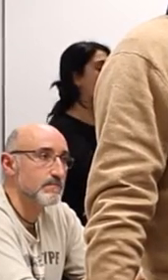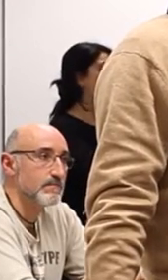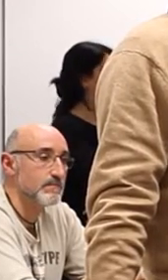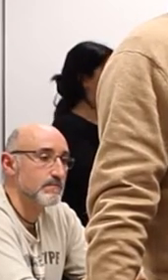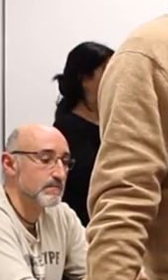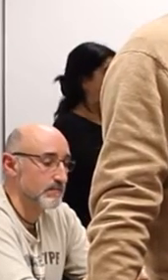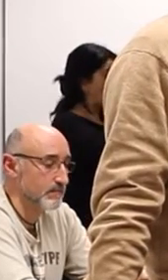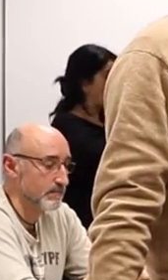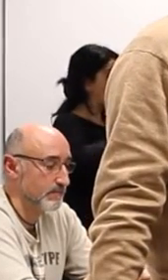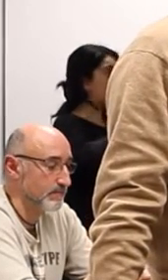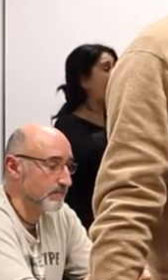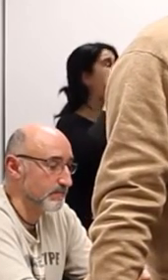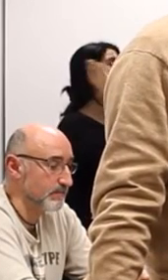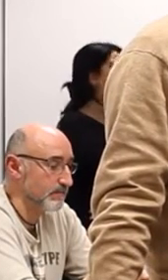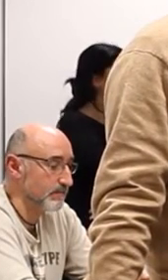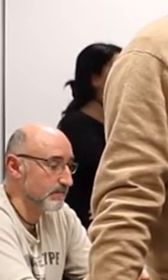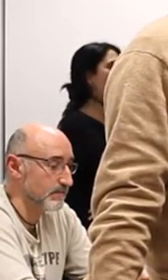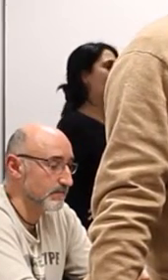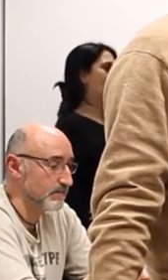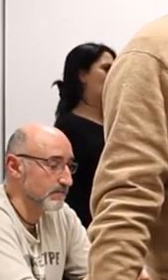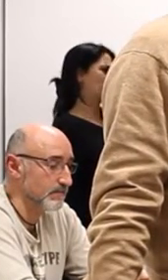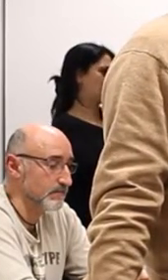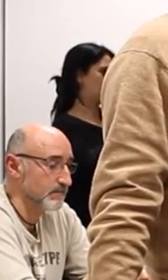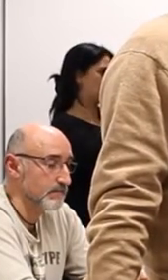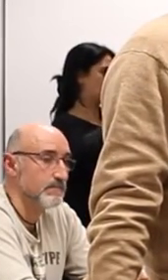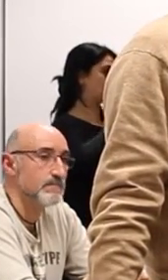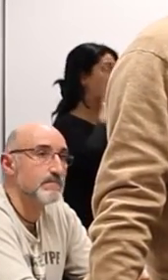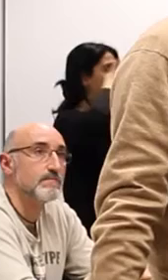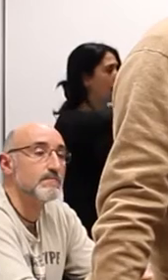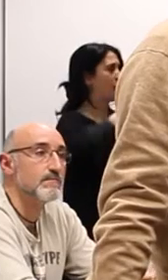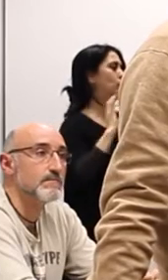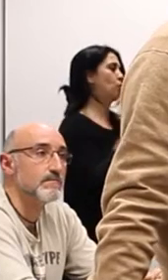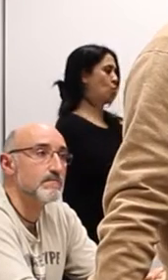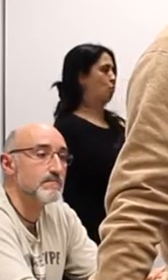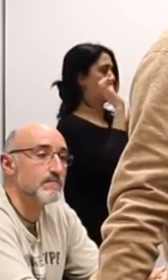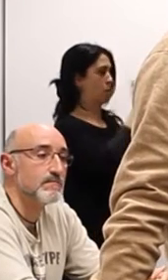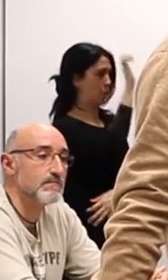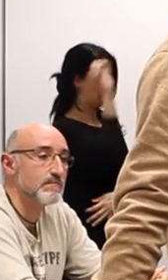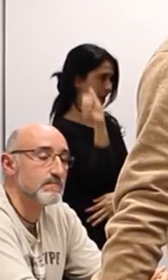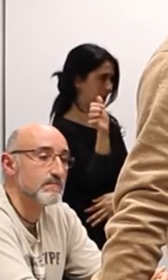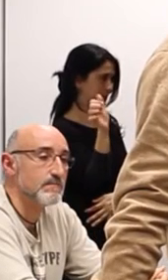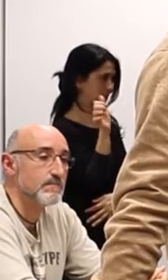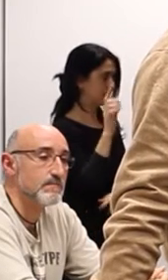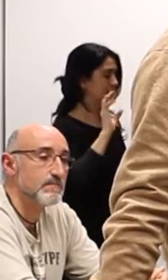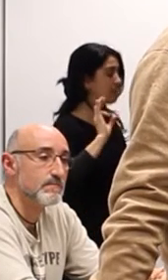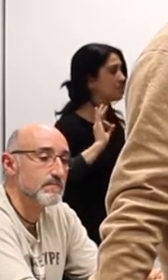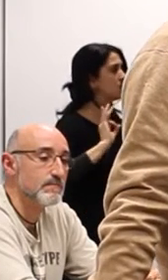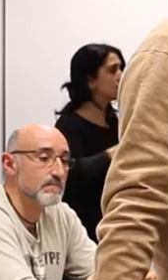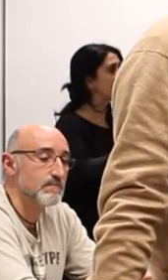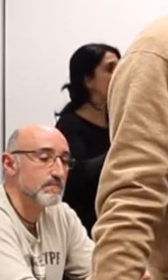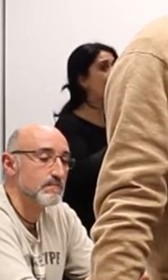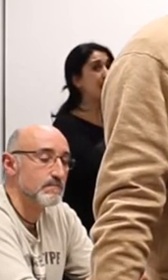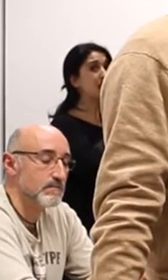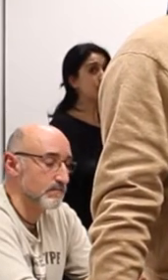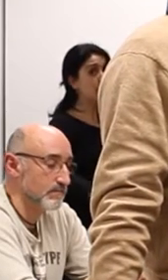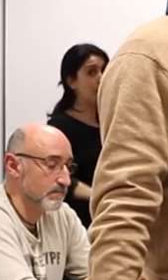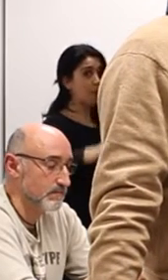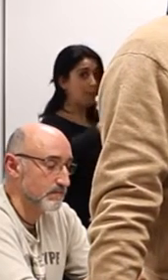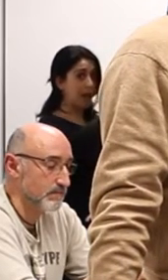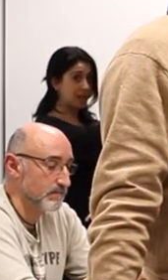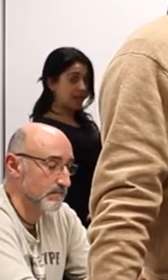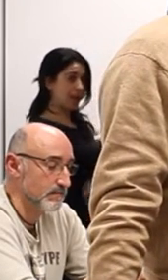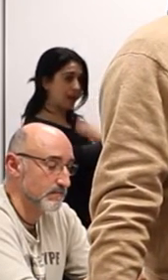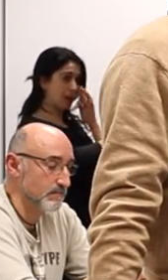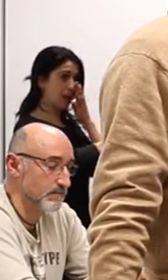millones de personas en la Unión Europea. Y en concreto, en España,